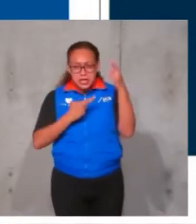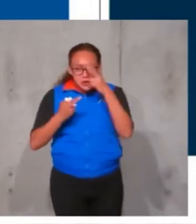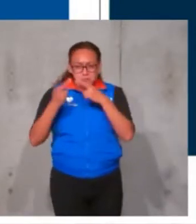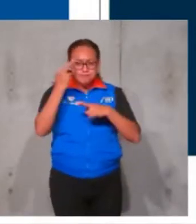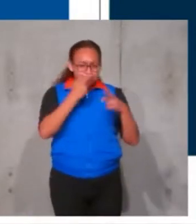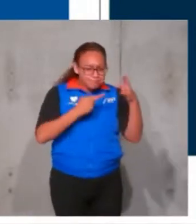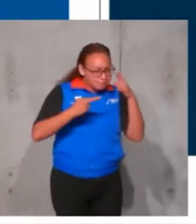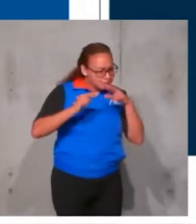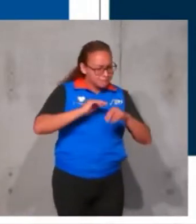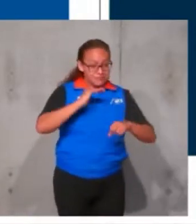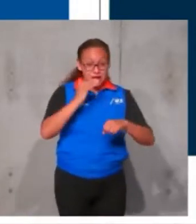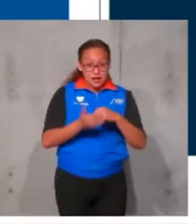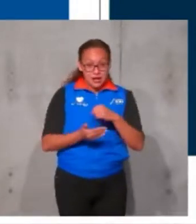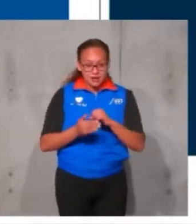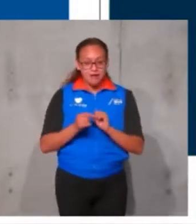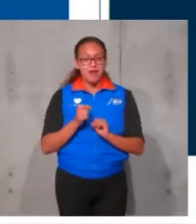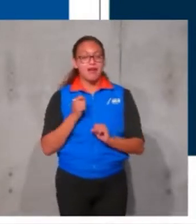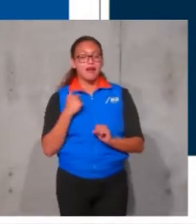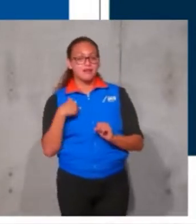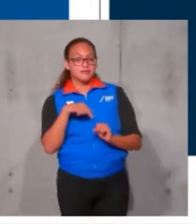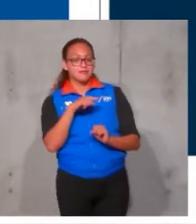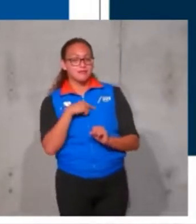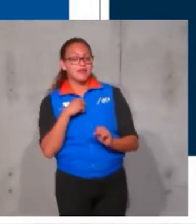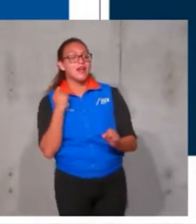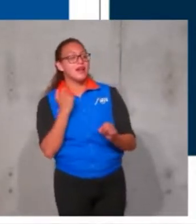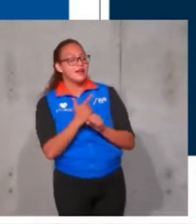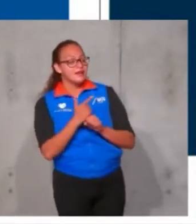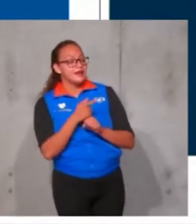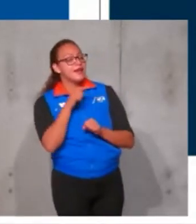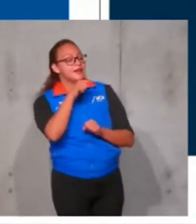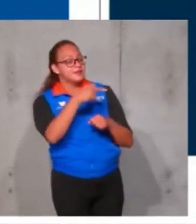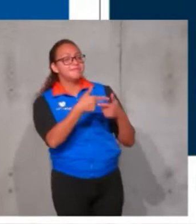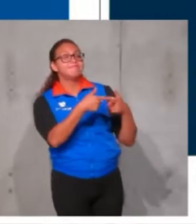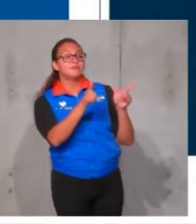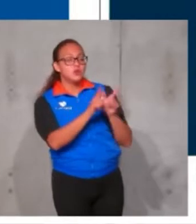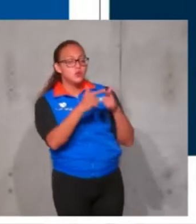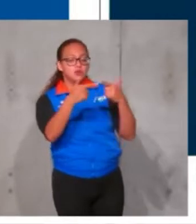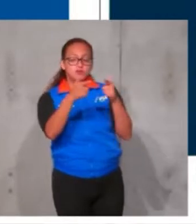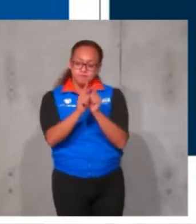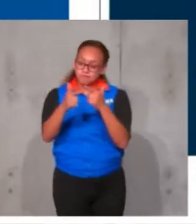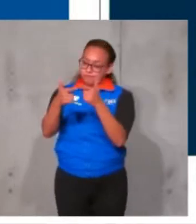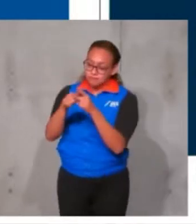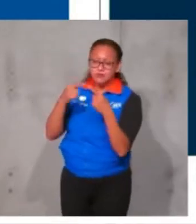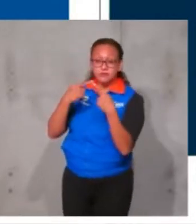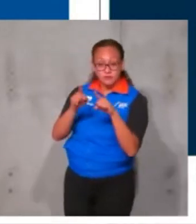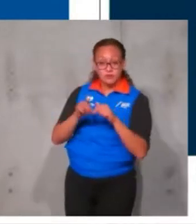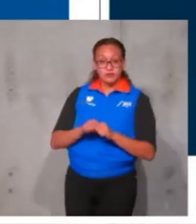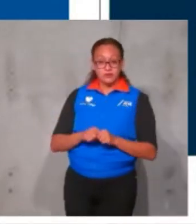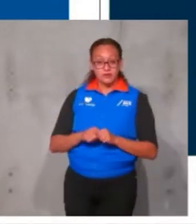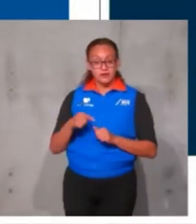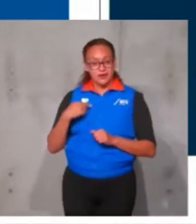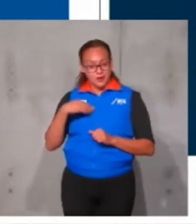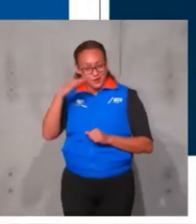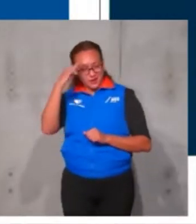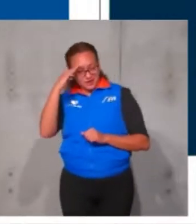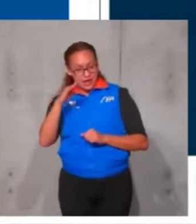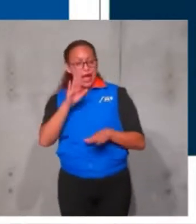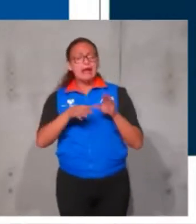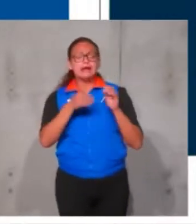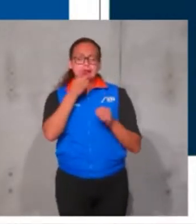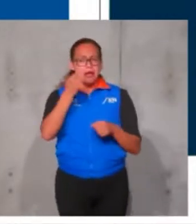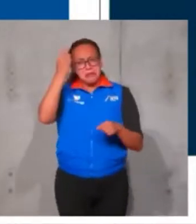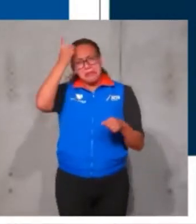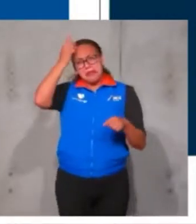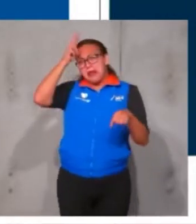esa consulta, ¿no?, interna, nosotros ahí vamos a empezar a determinar algunos grupos. Yo les decía que a veces me